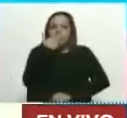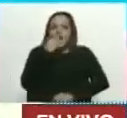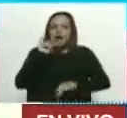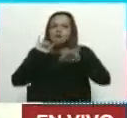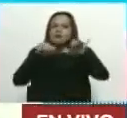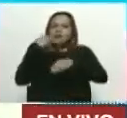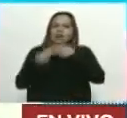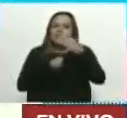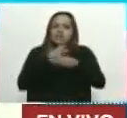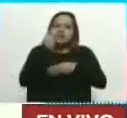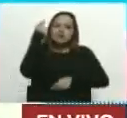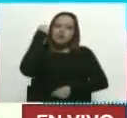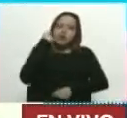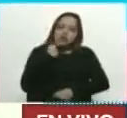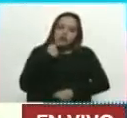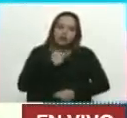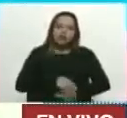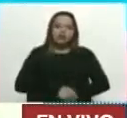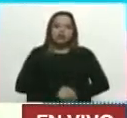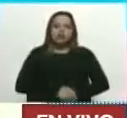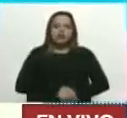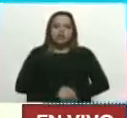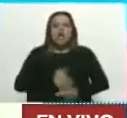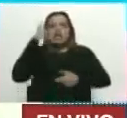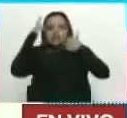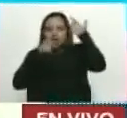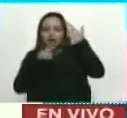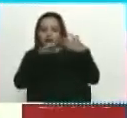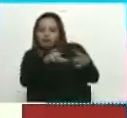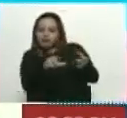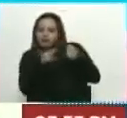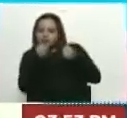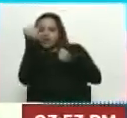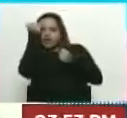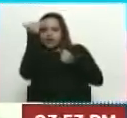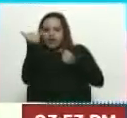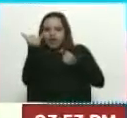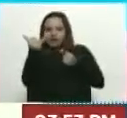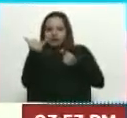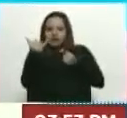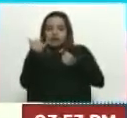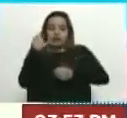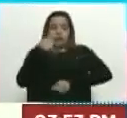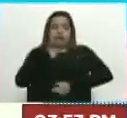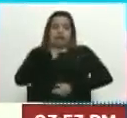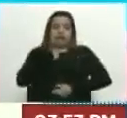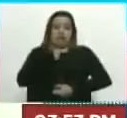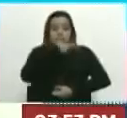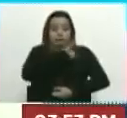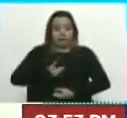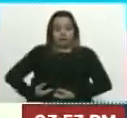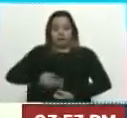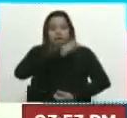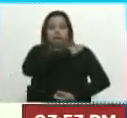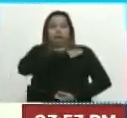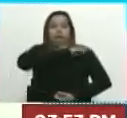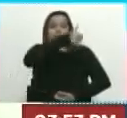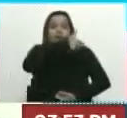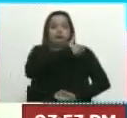tomado por Simón Bolívar, Hugo Chávez se plantó como comandante en jefe y pidió